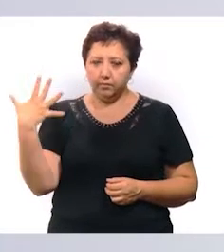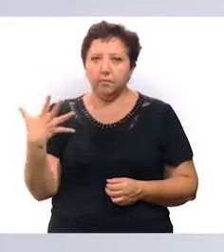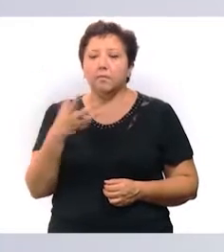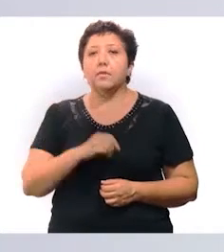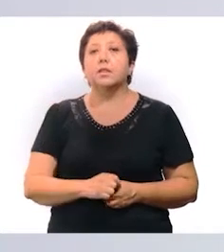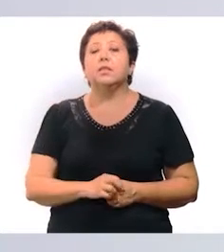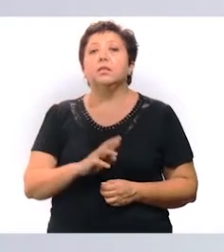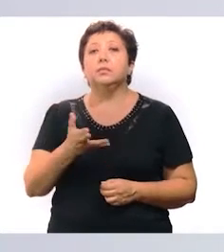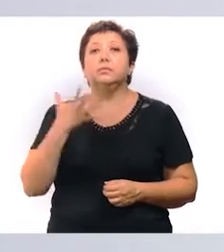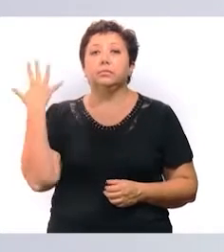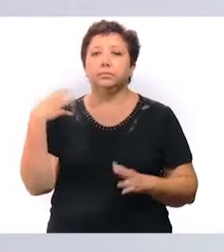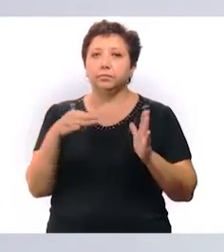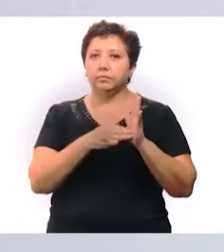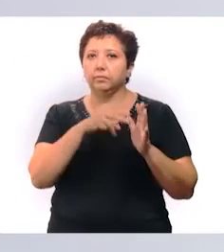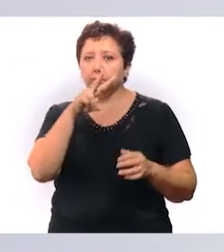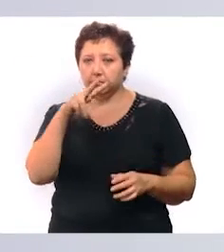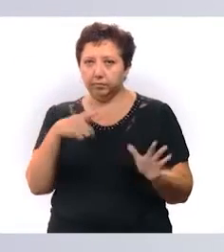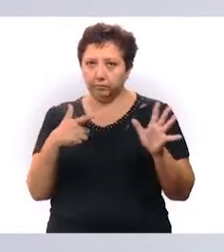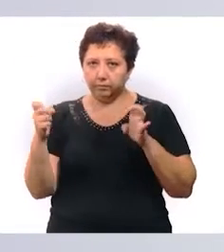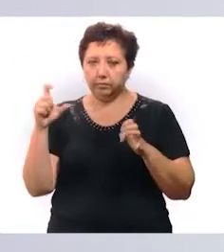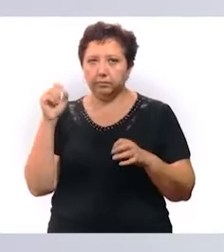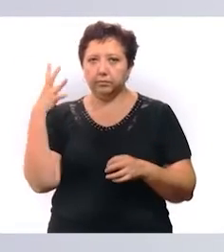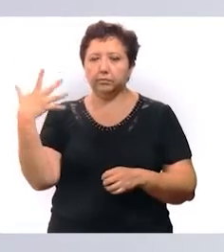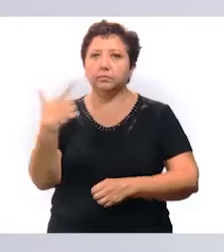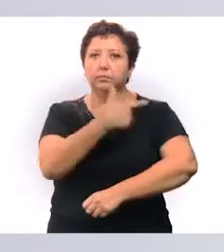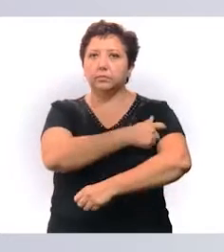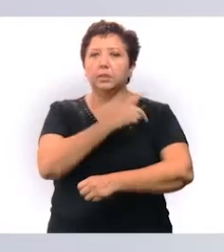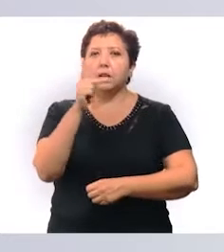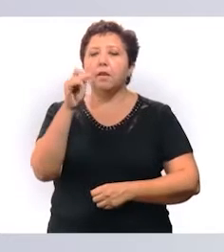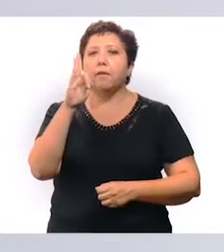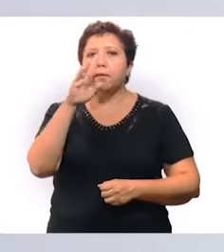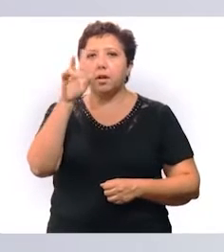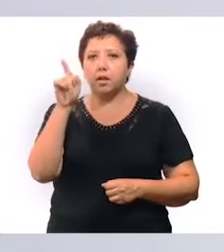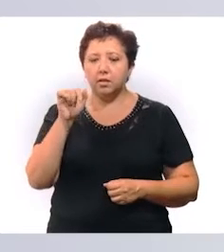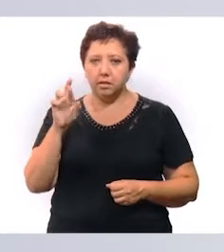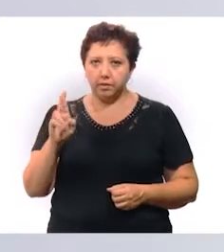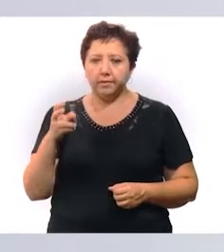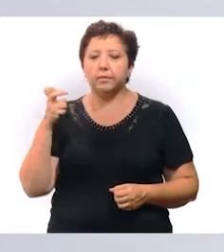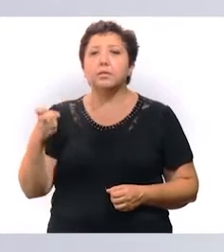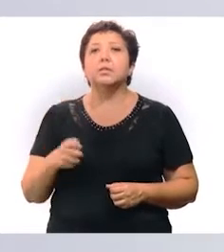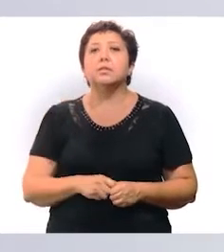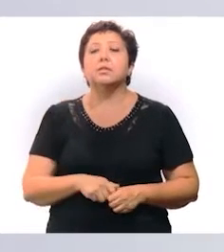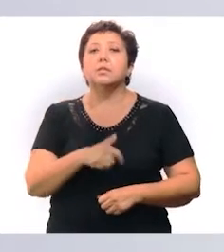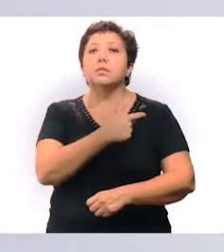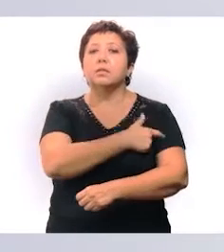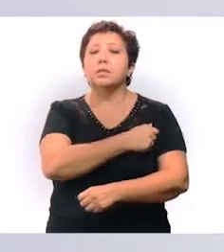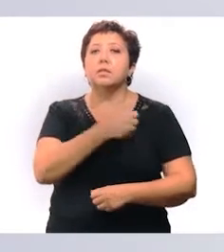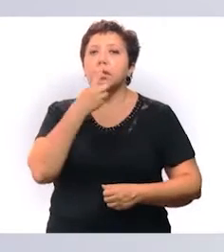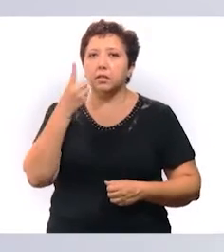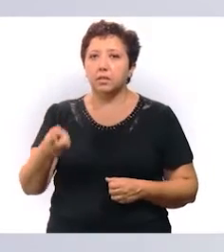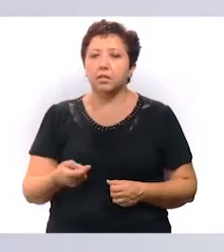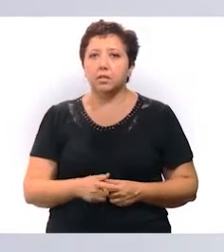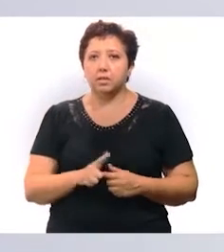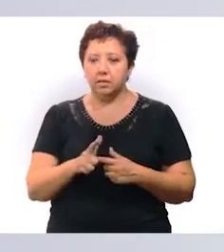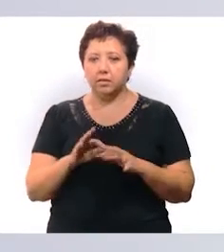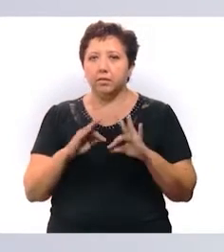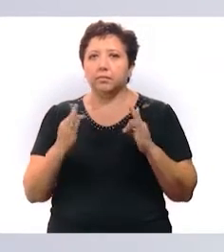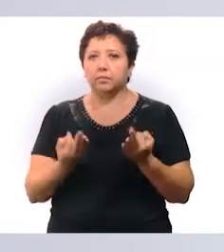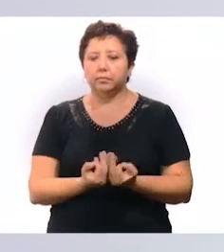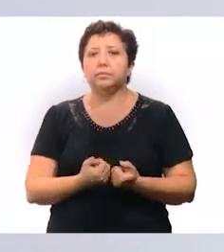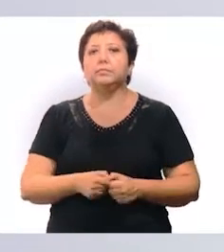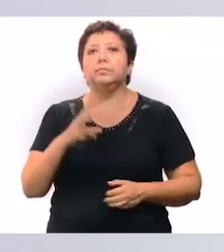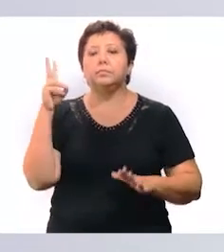se recibieron 10.725 dosis de vacuna Pfizer contra el coronavirus. Estas dosis se están aplicando de la siguiente